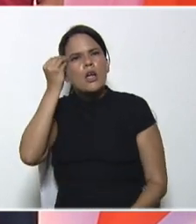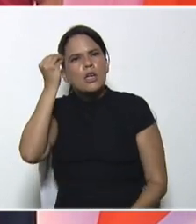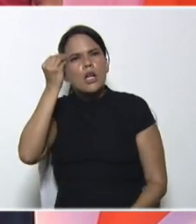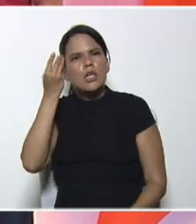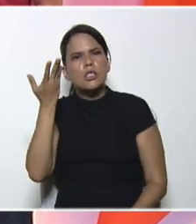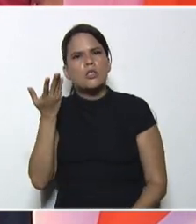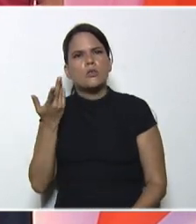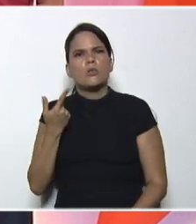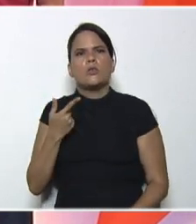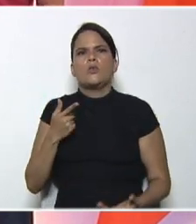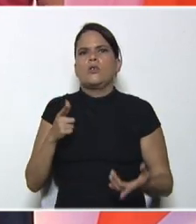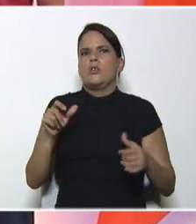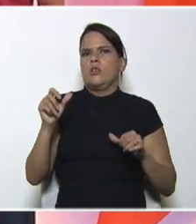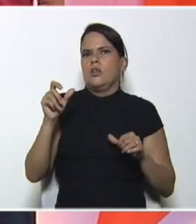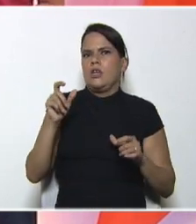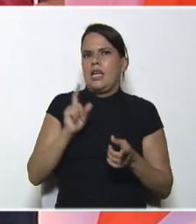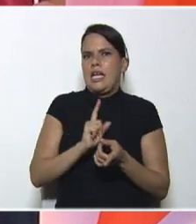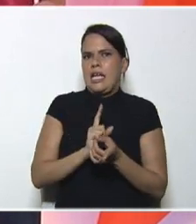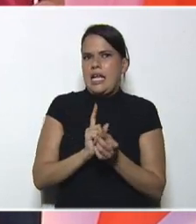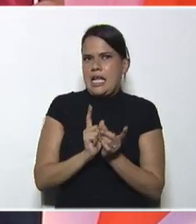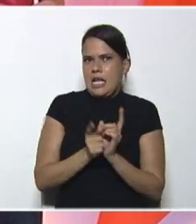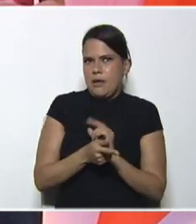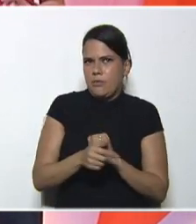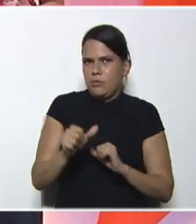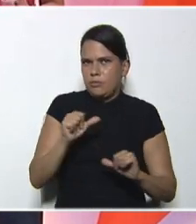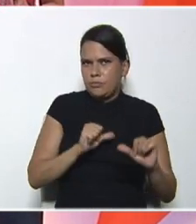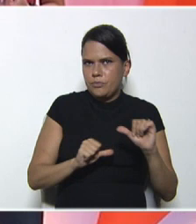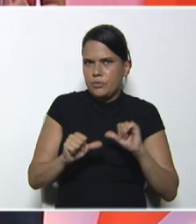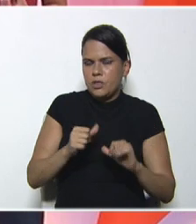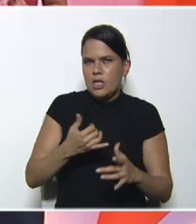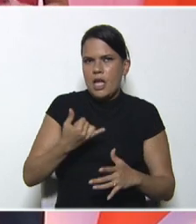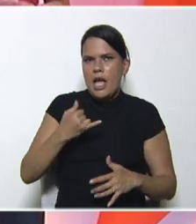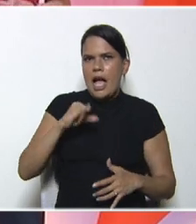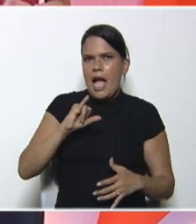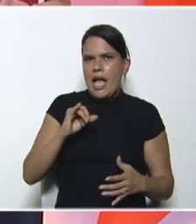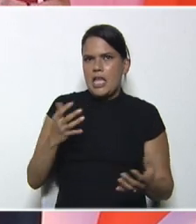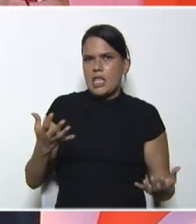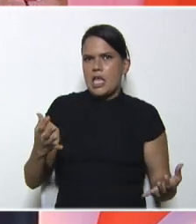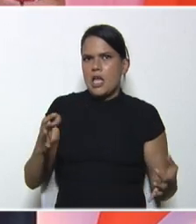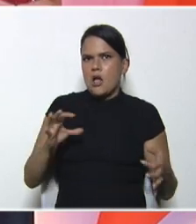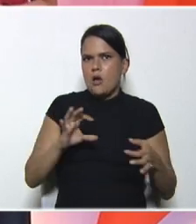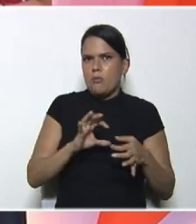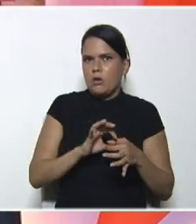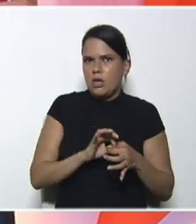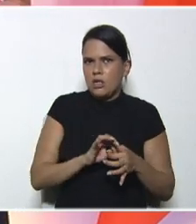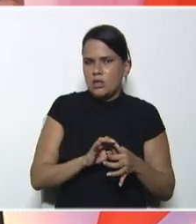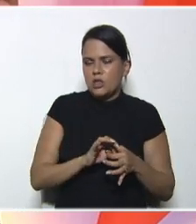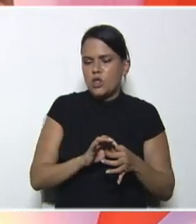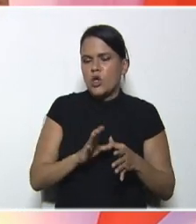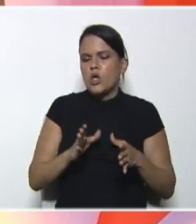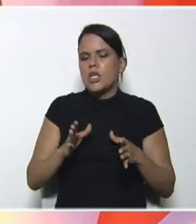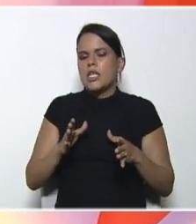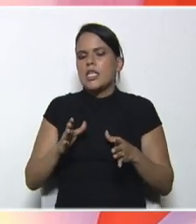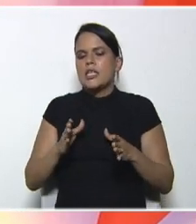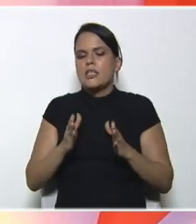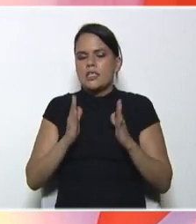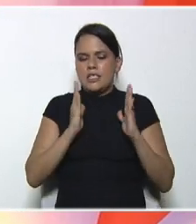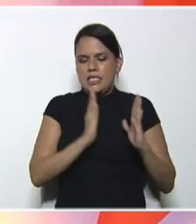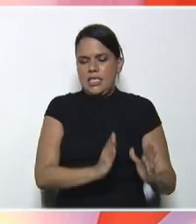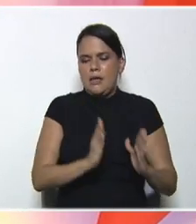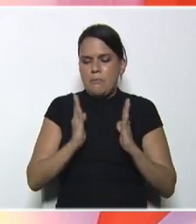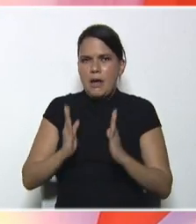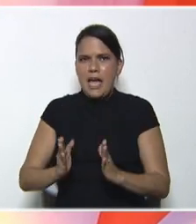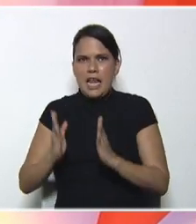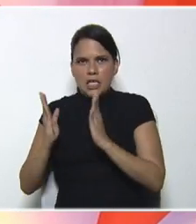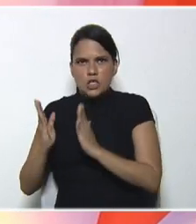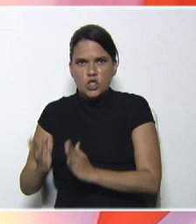reacciones. Existen reacciones químicas de combinación, descomposición, desplazamiento y doble descomposición, que